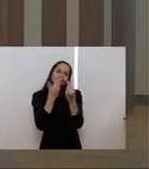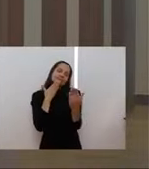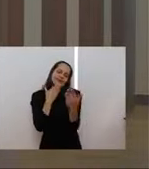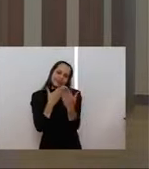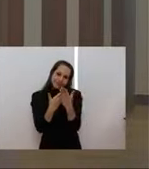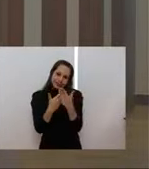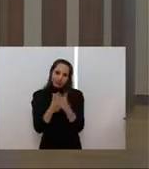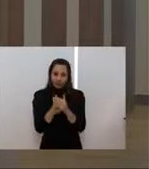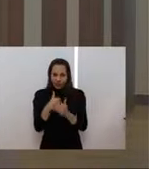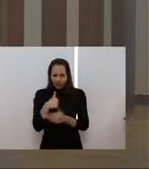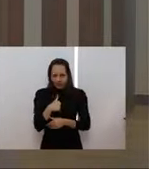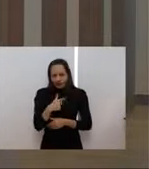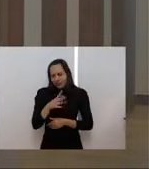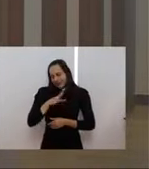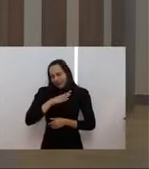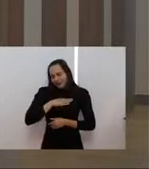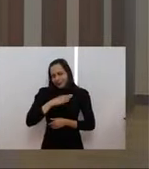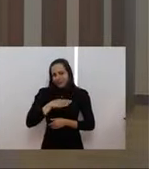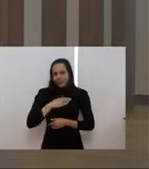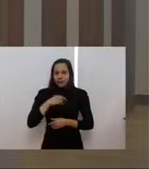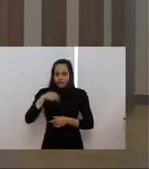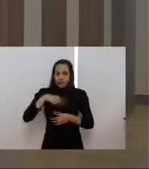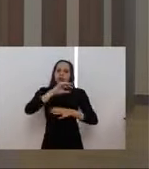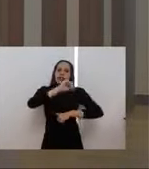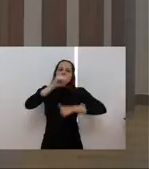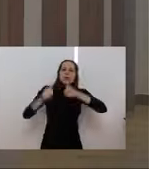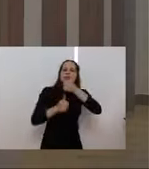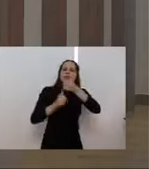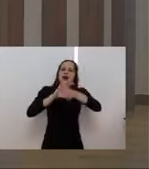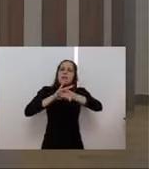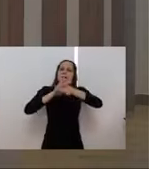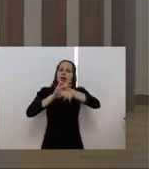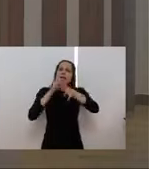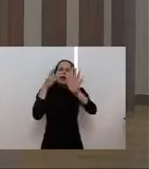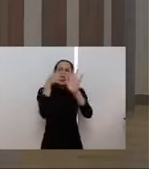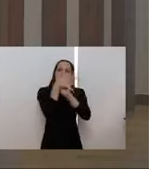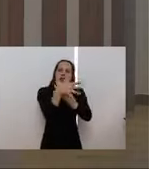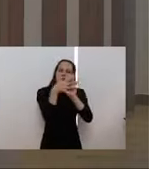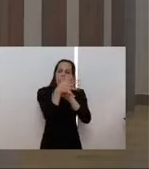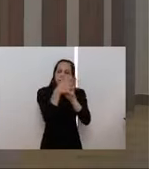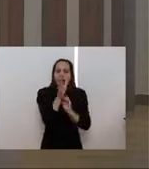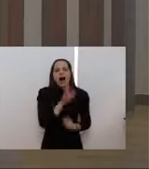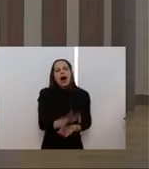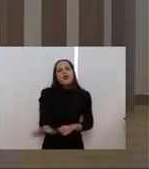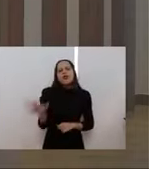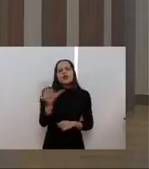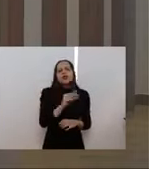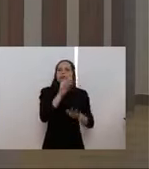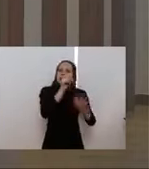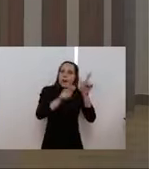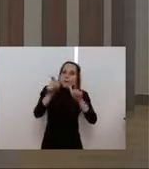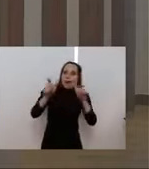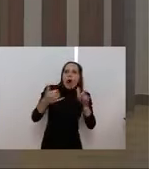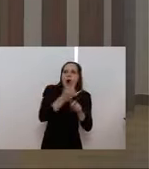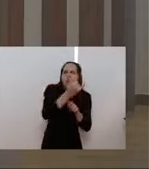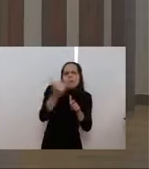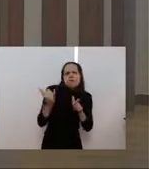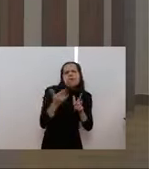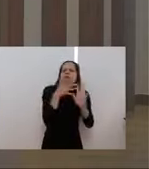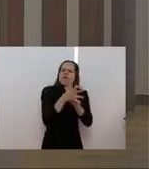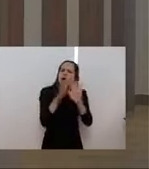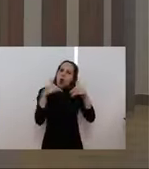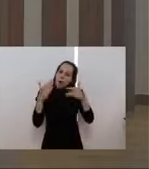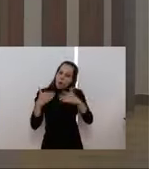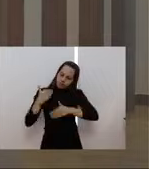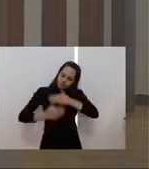para mí es muy grato poder desde la subdirección médica informarle a todos nuestros usuarios cómo fue el desempeño de